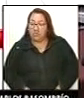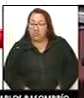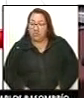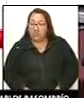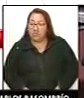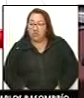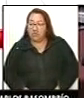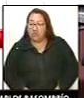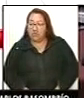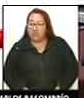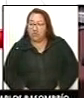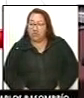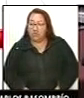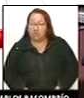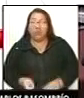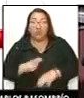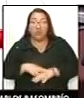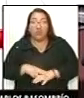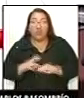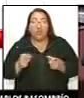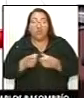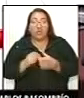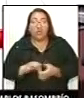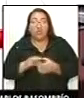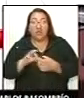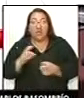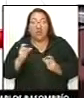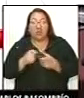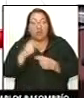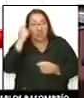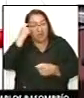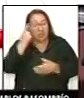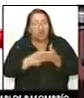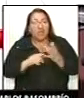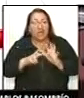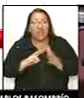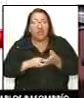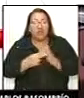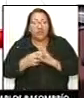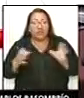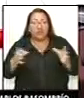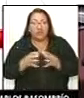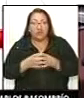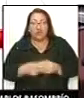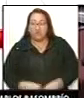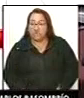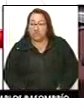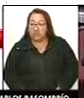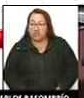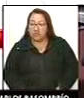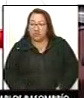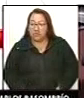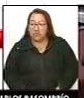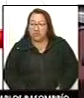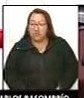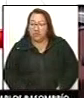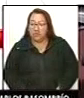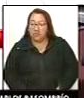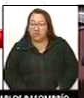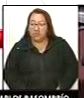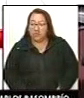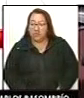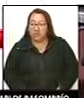la naturaleza especial de la Comisión de Inteligencia, que solo su composición solo se regula por criterios de